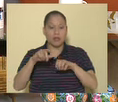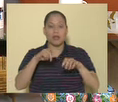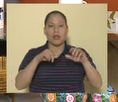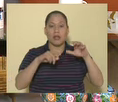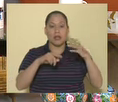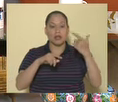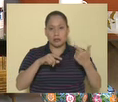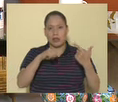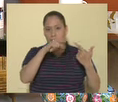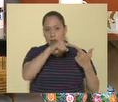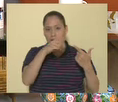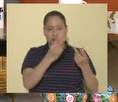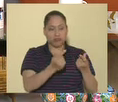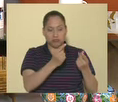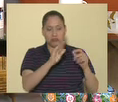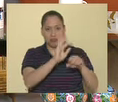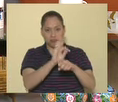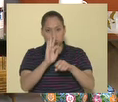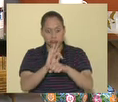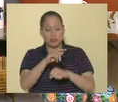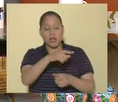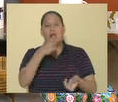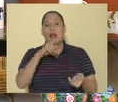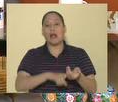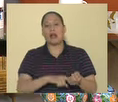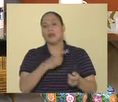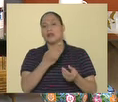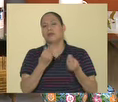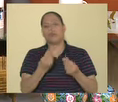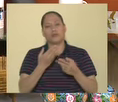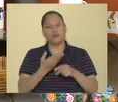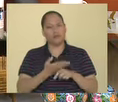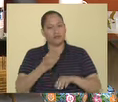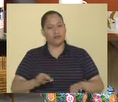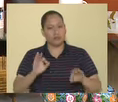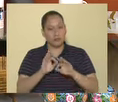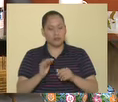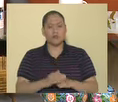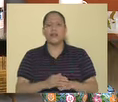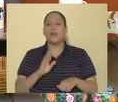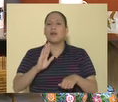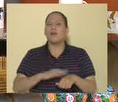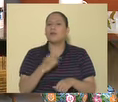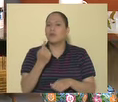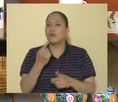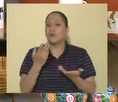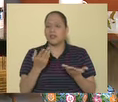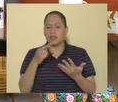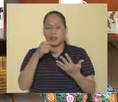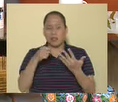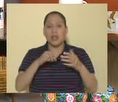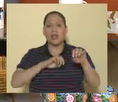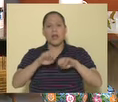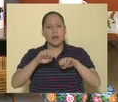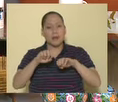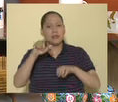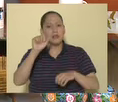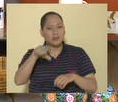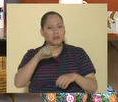México. Entonces es un mundo empresarial muy importante, ¿no? ¿Y por qué este tipo de empresas